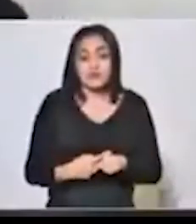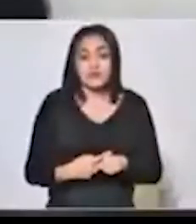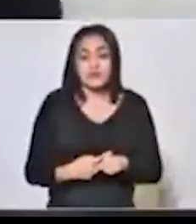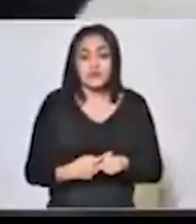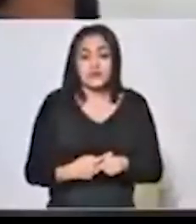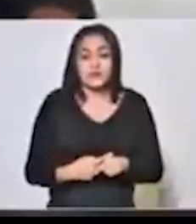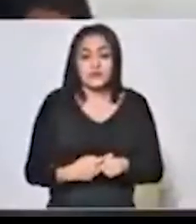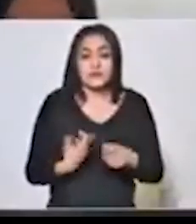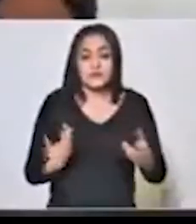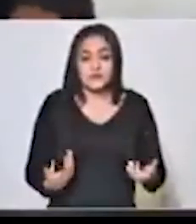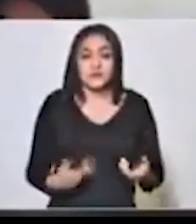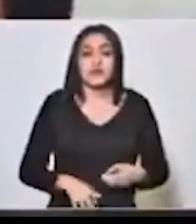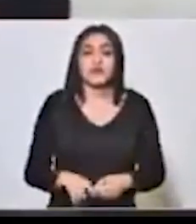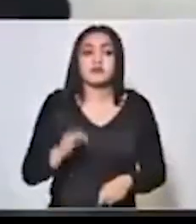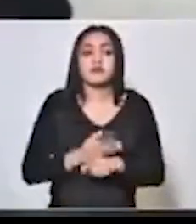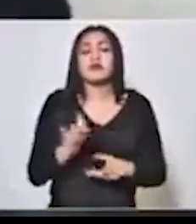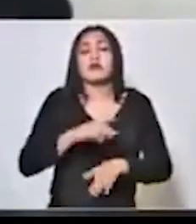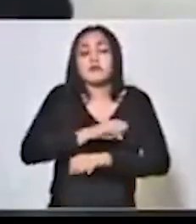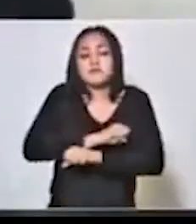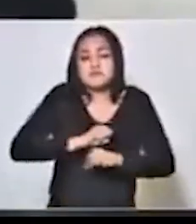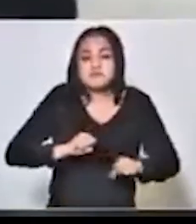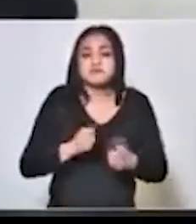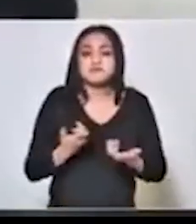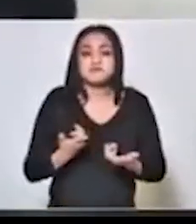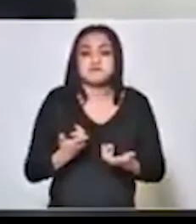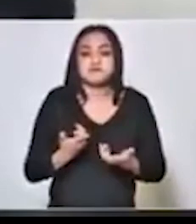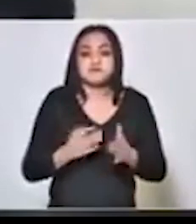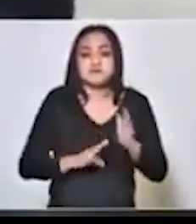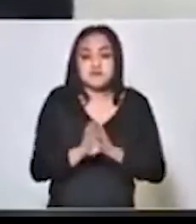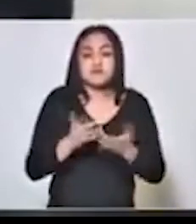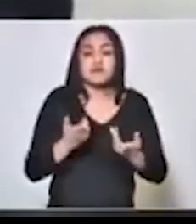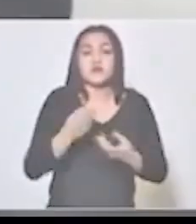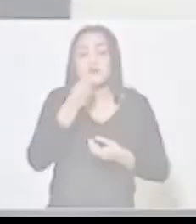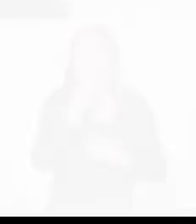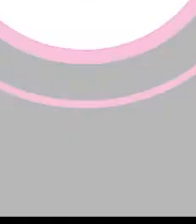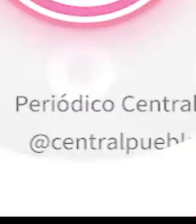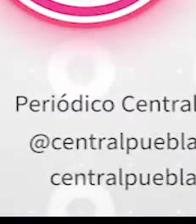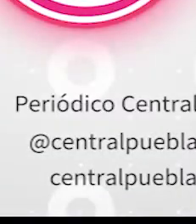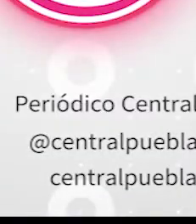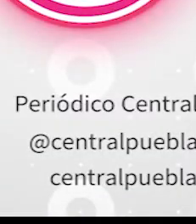comorbilidades. Esas comorbilidades son sobrepeso, obesidad exógena, desnutrición leve.